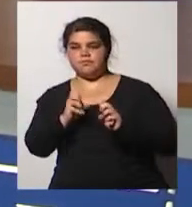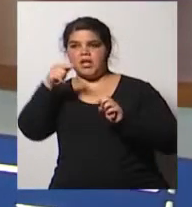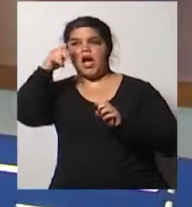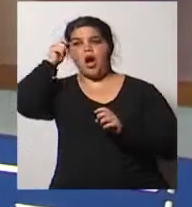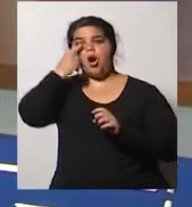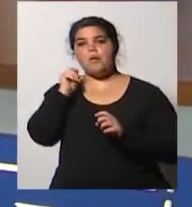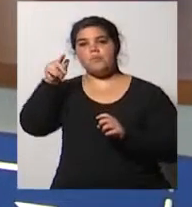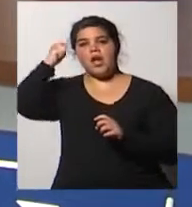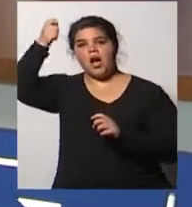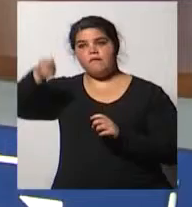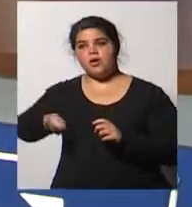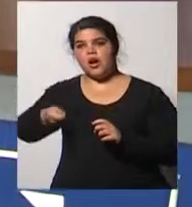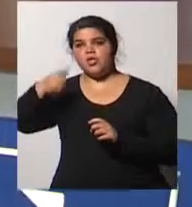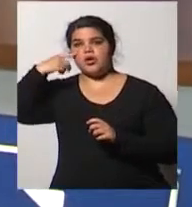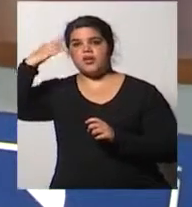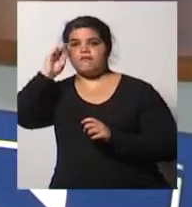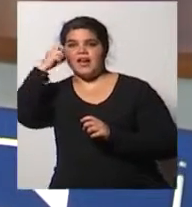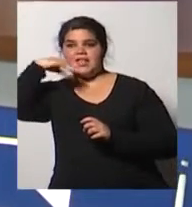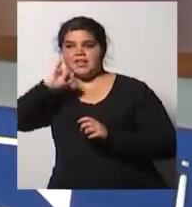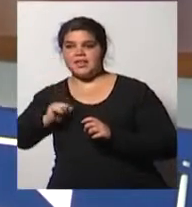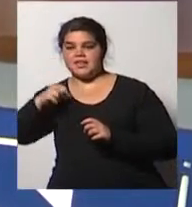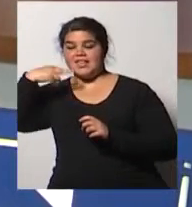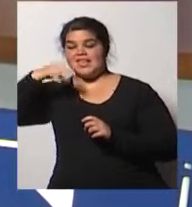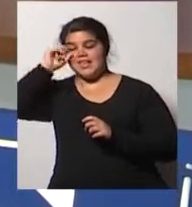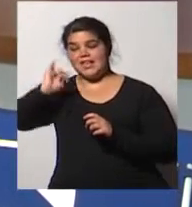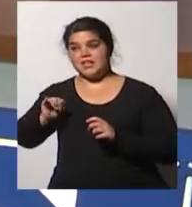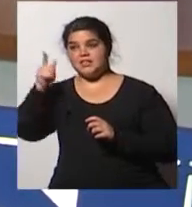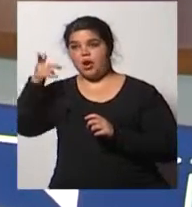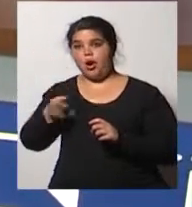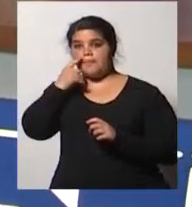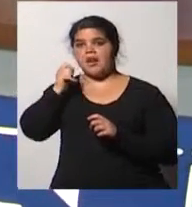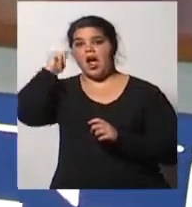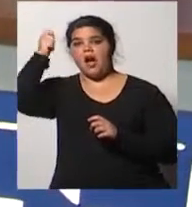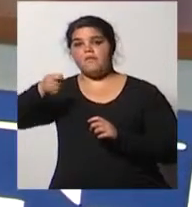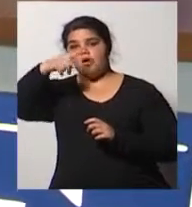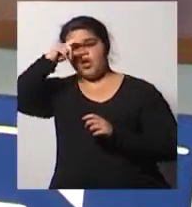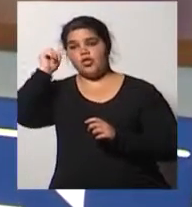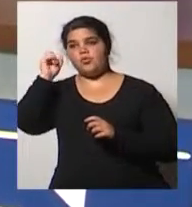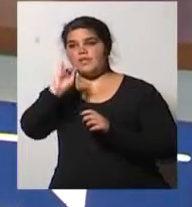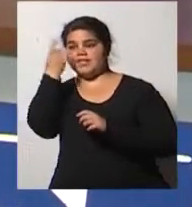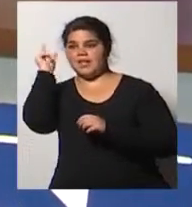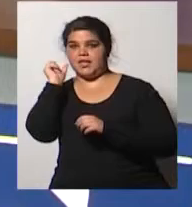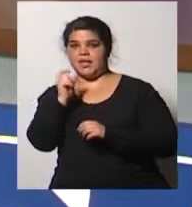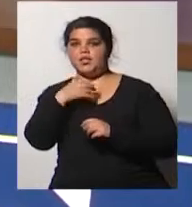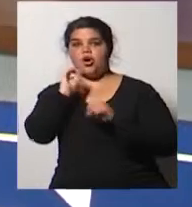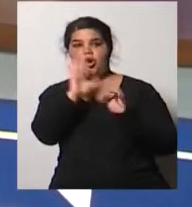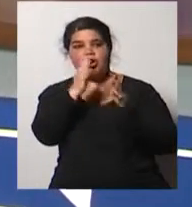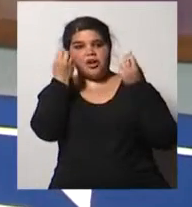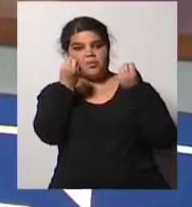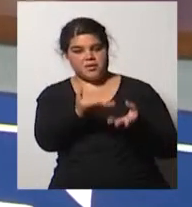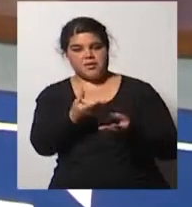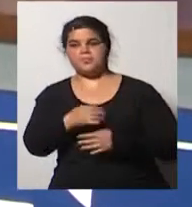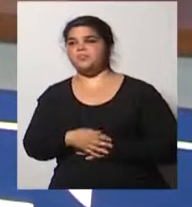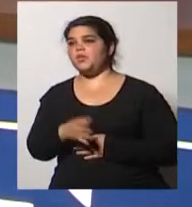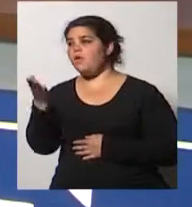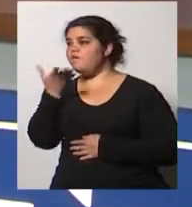abogado Víctor Ibáñez, quien es asesor legal de la Universidad Nacional de Cuyo. Víctor, buenas noches. Ignacio Esteller lo saluda. ¿Cómo le va? Buenas